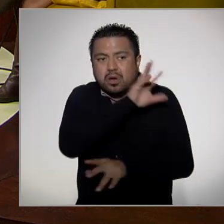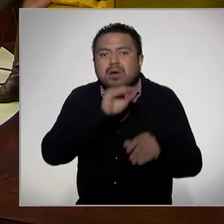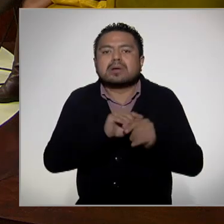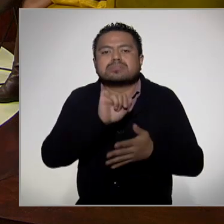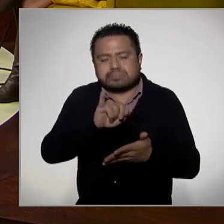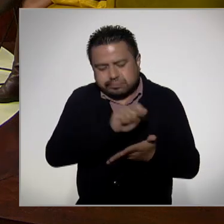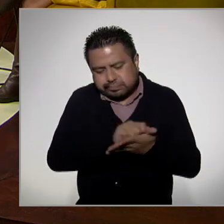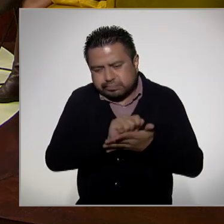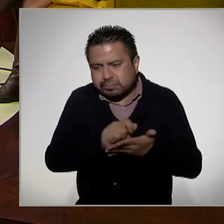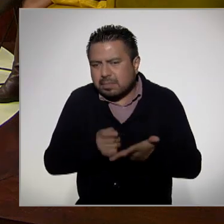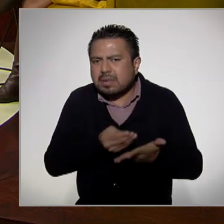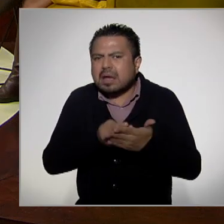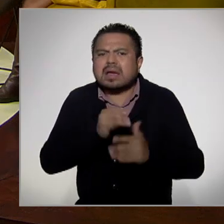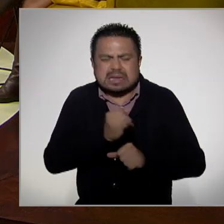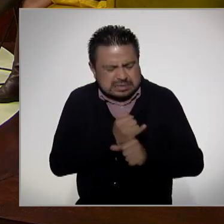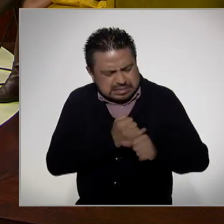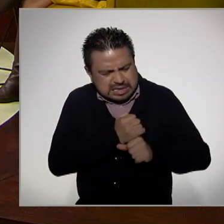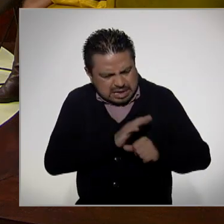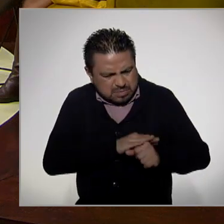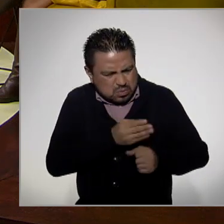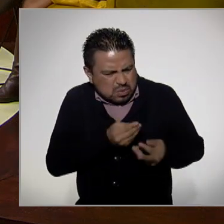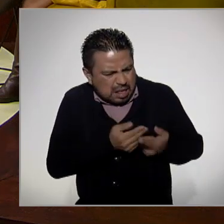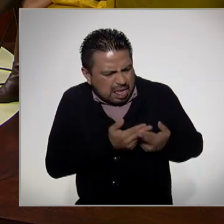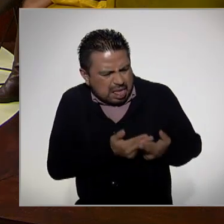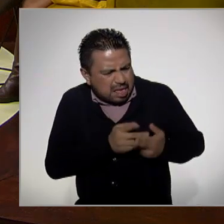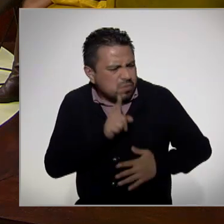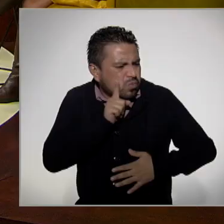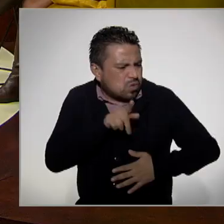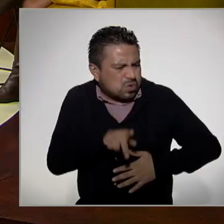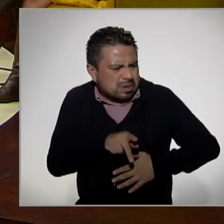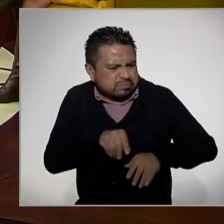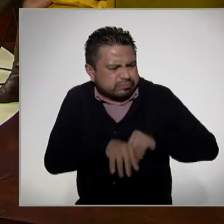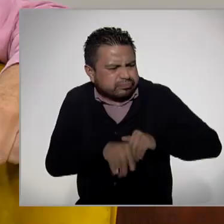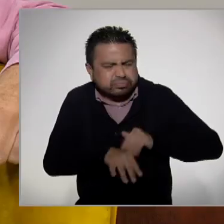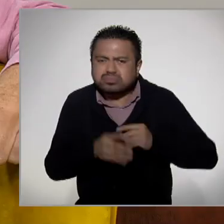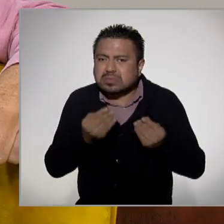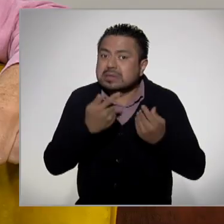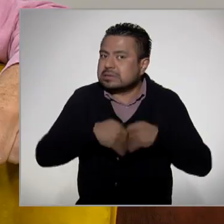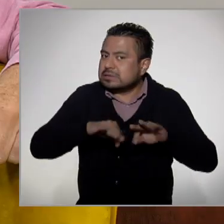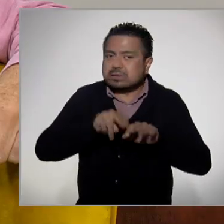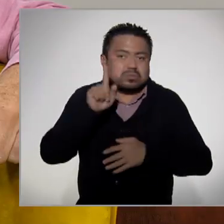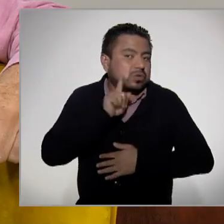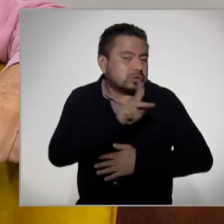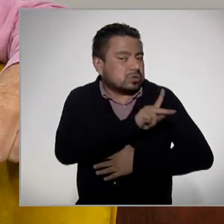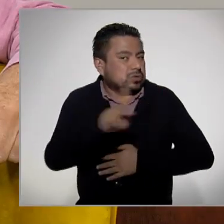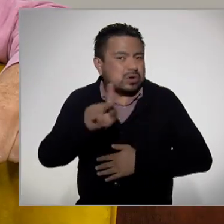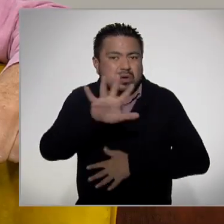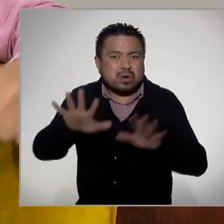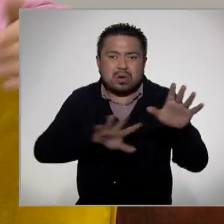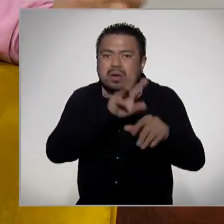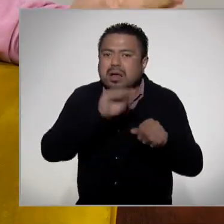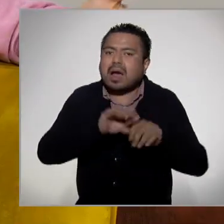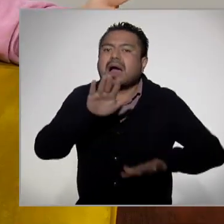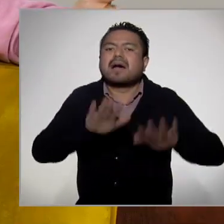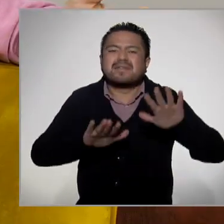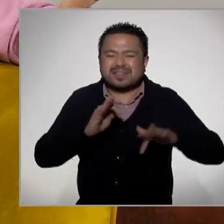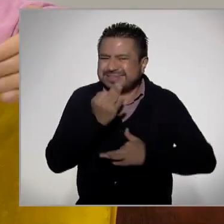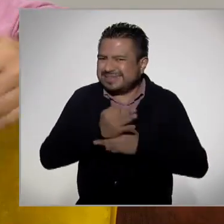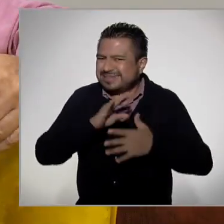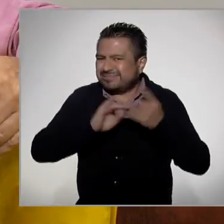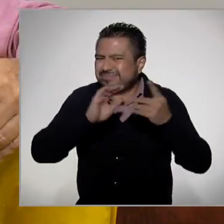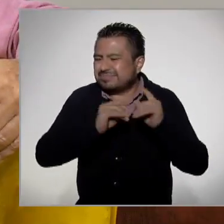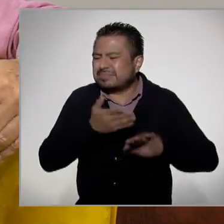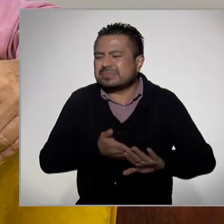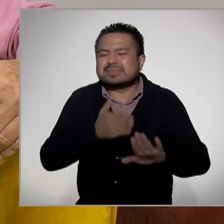pero también voy a averiguar por qué está sangrando tanto exacto entonces es bien importante para todas las mujeres que nos están viendo hay a veces como se comentó anteriormente